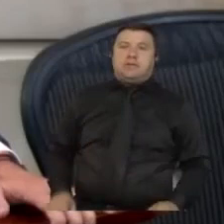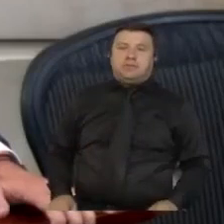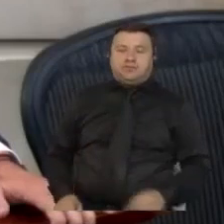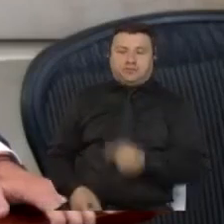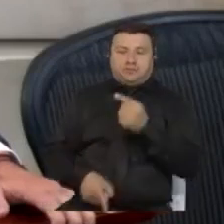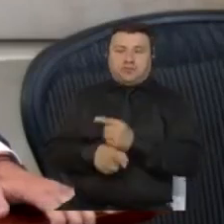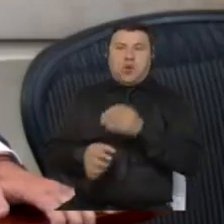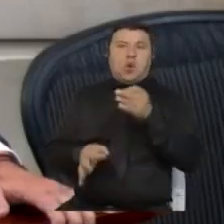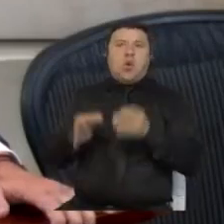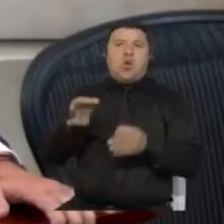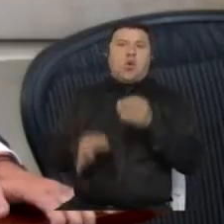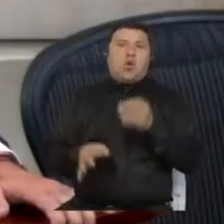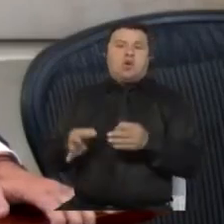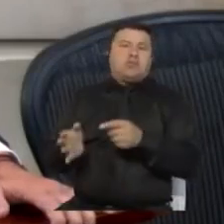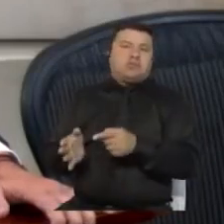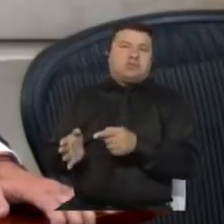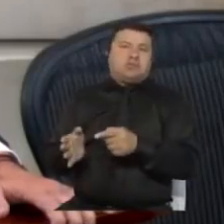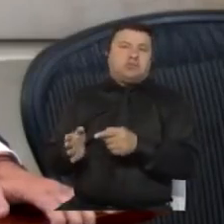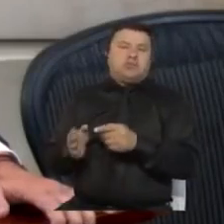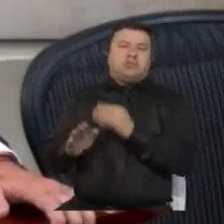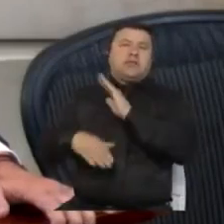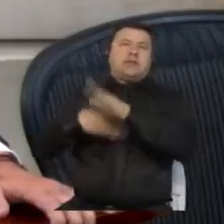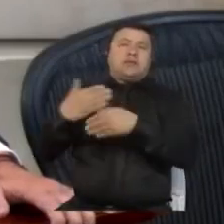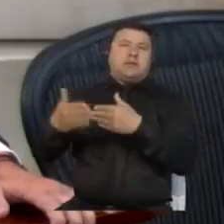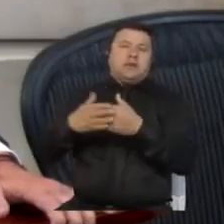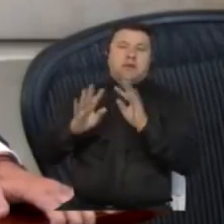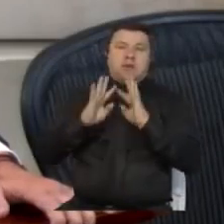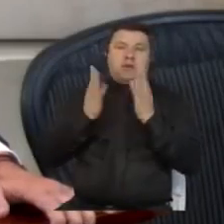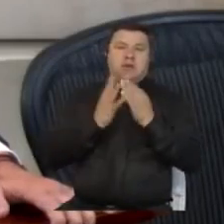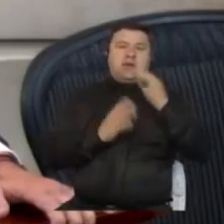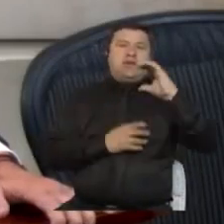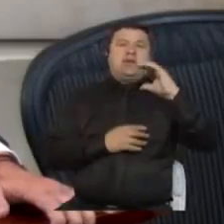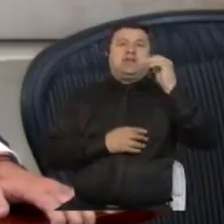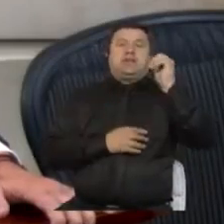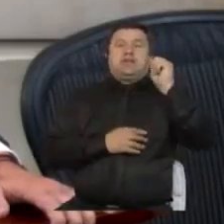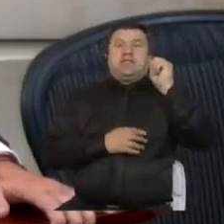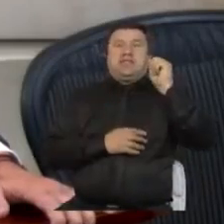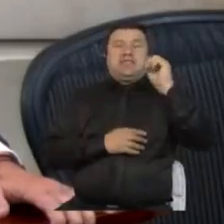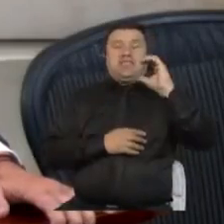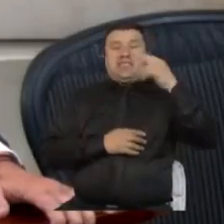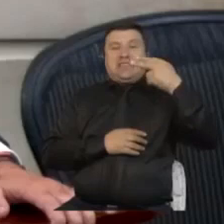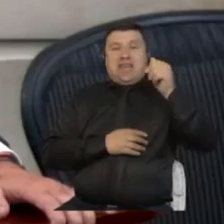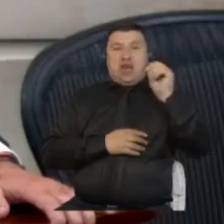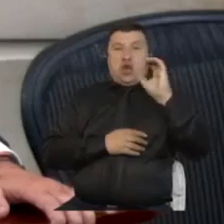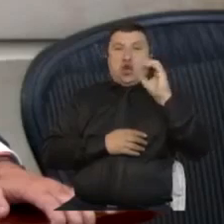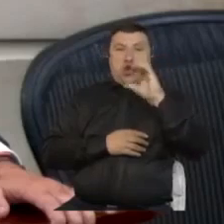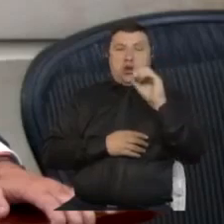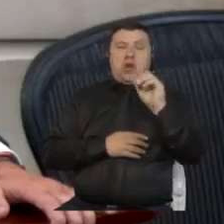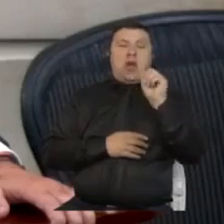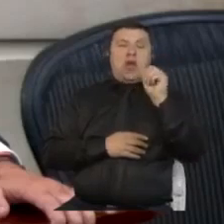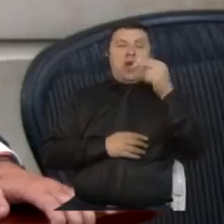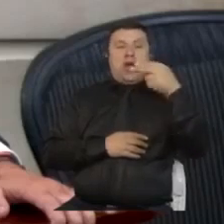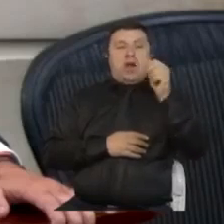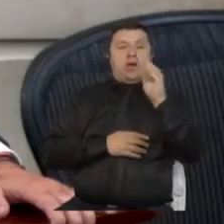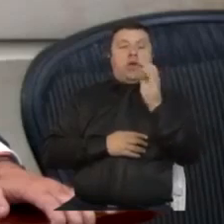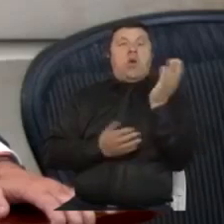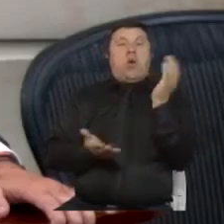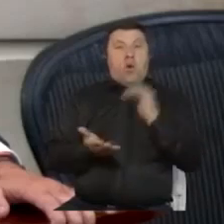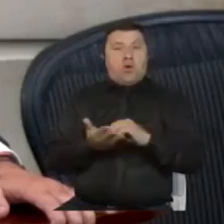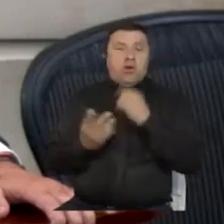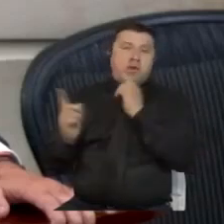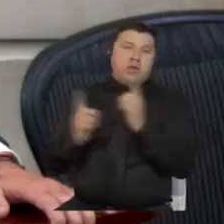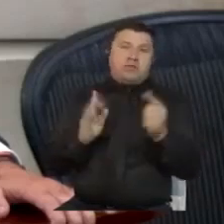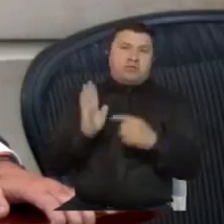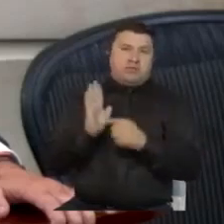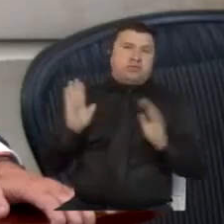precisiones jurídicas después de que el senador chacón y el senador carlos abraham vuelvan a